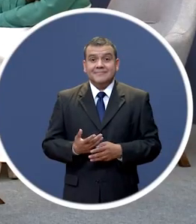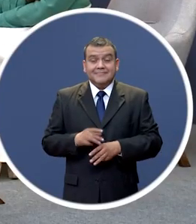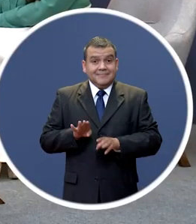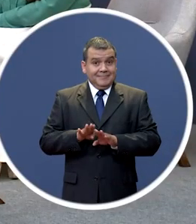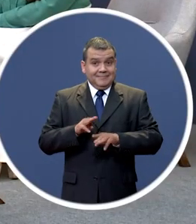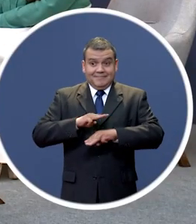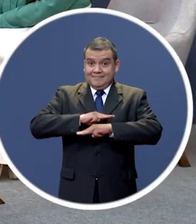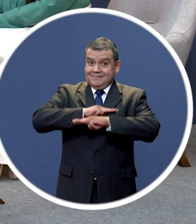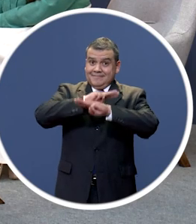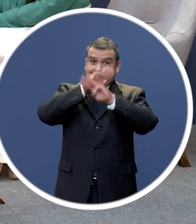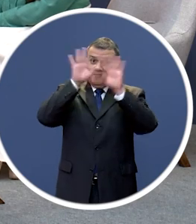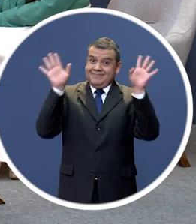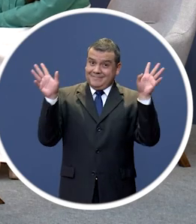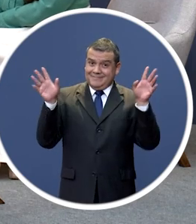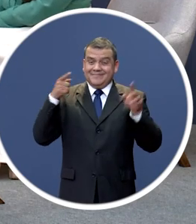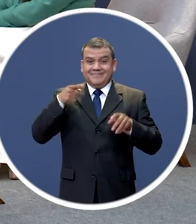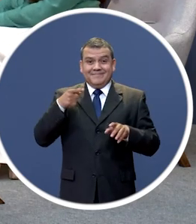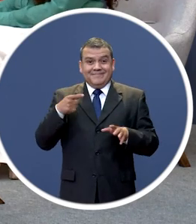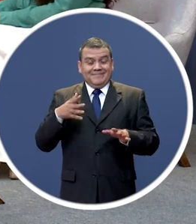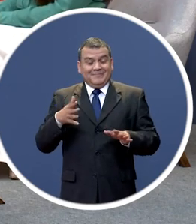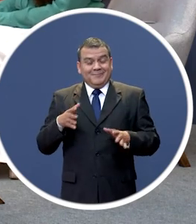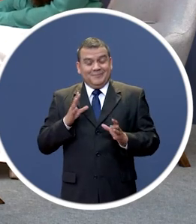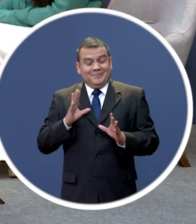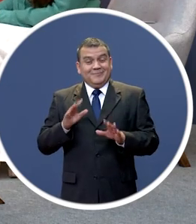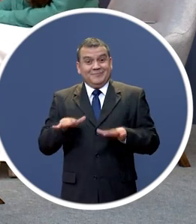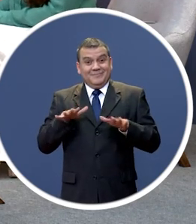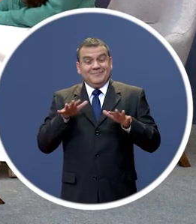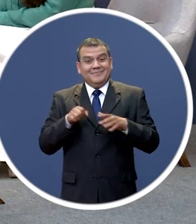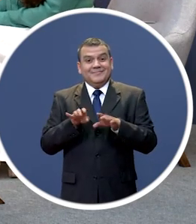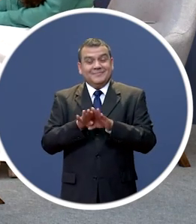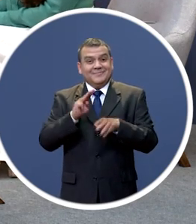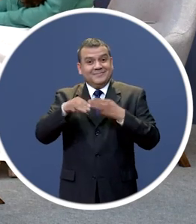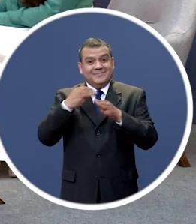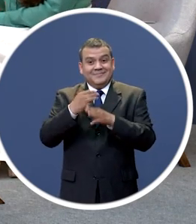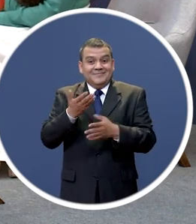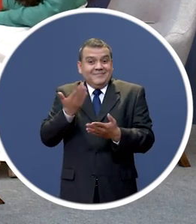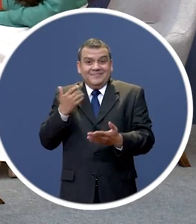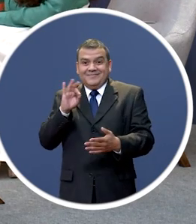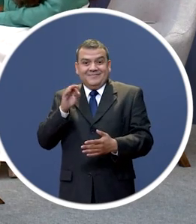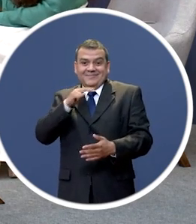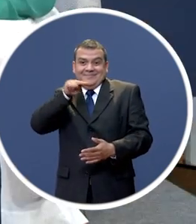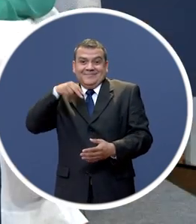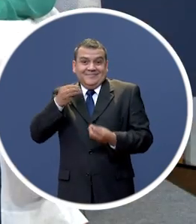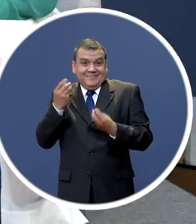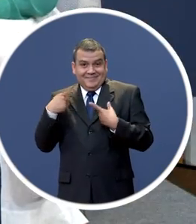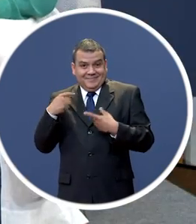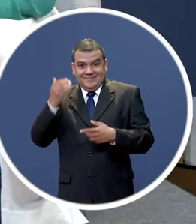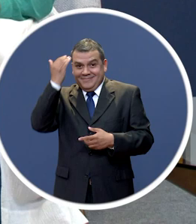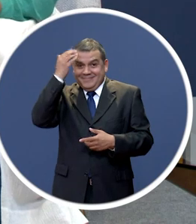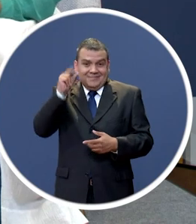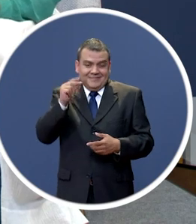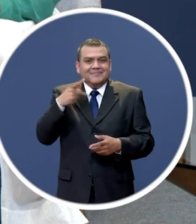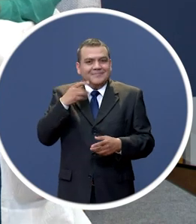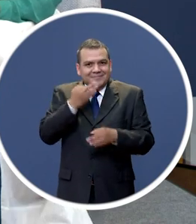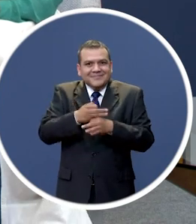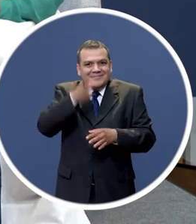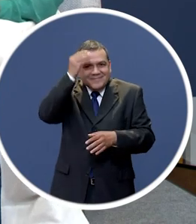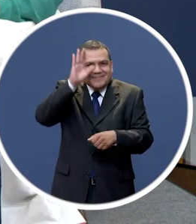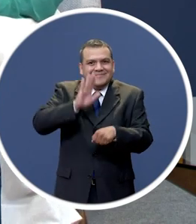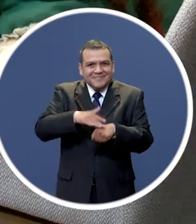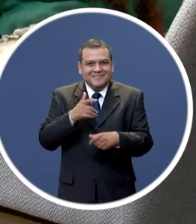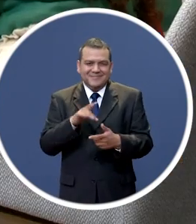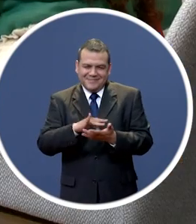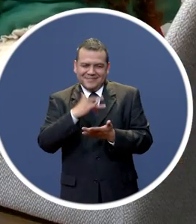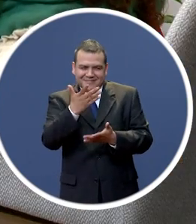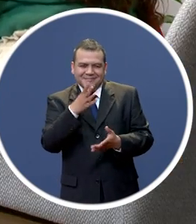Qué maravilloso es este mundo que quizás muchos no conocíamos, ¿cierto? Pero ahora ya nos estamos poniendo al tanto con ustedes.